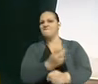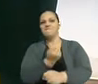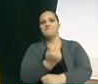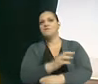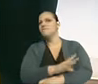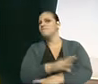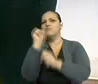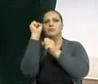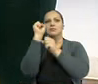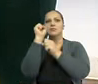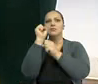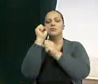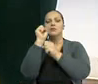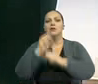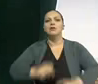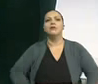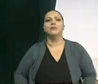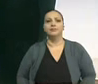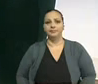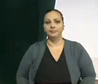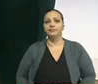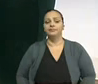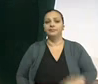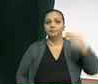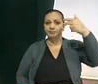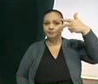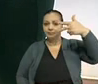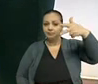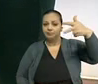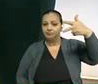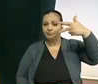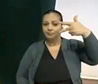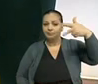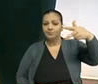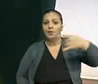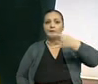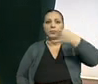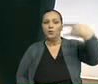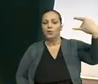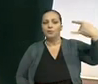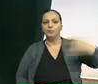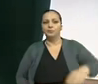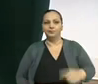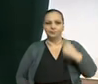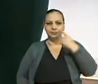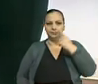de seguridad y el delincuente amenazó a la víctima con un arma de fuego. Veamos.